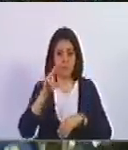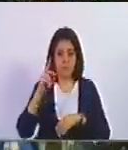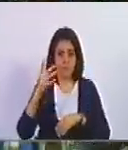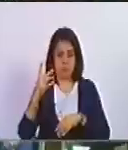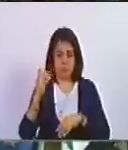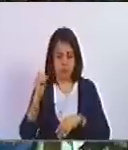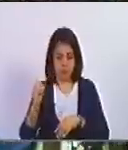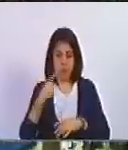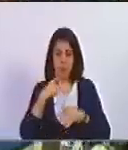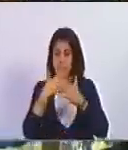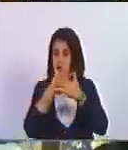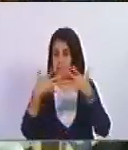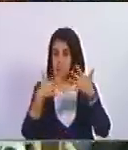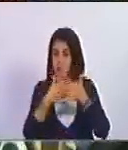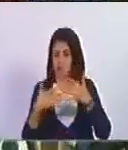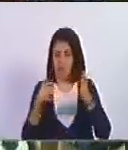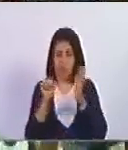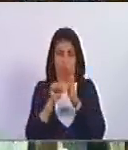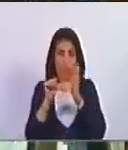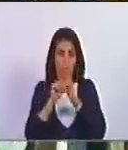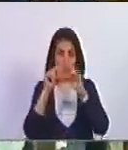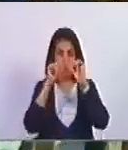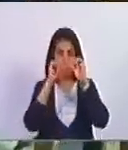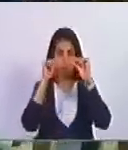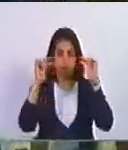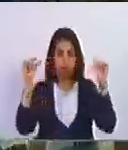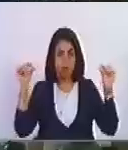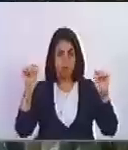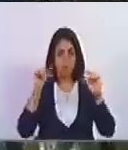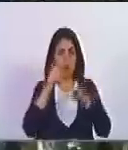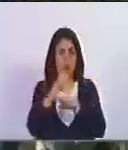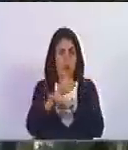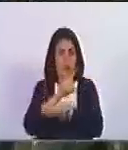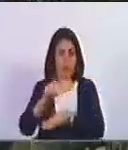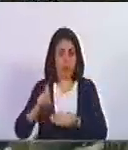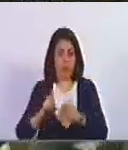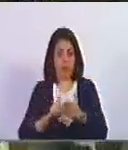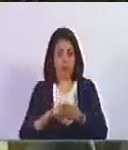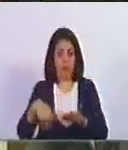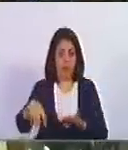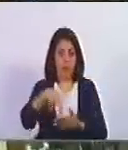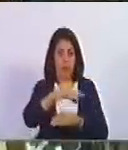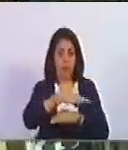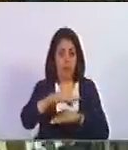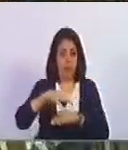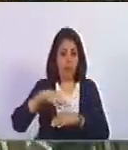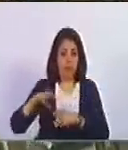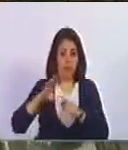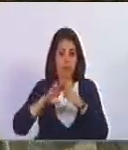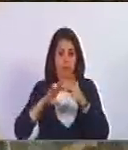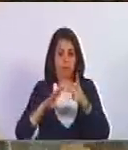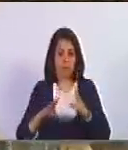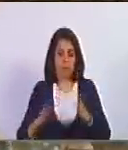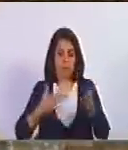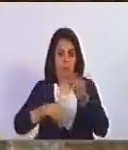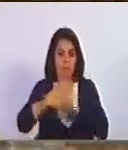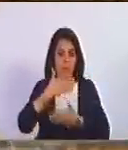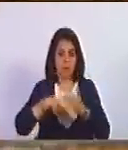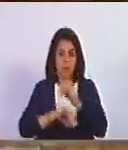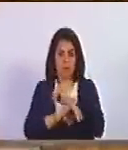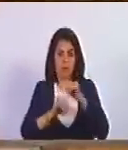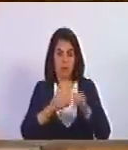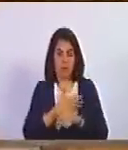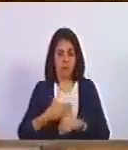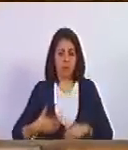el cual queda redactado en los siguientes términos. Epígrafe, obligaciones generales de los estados y municipios en materia de armonización.